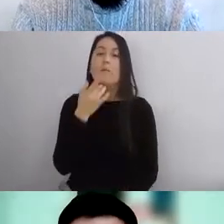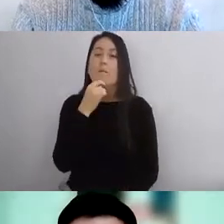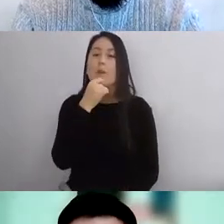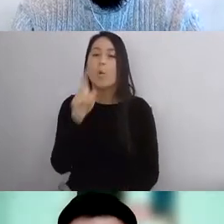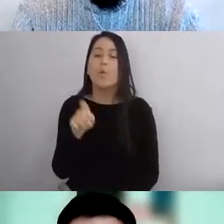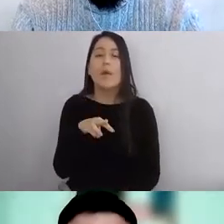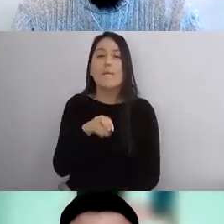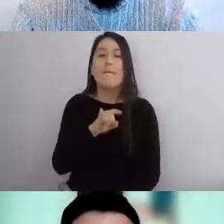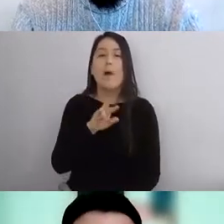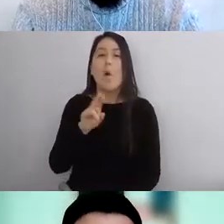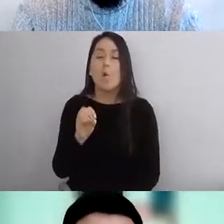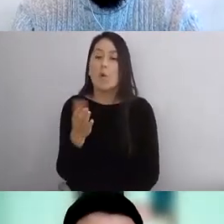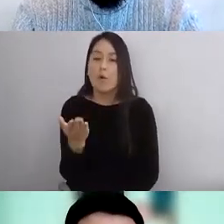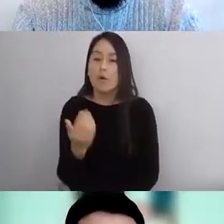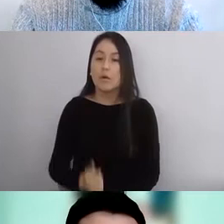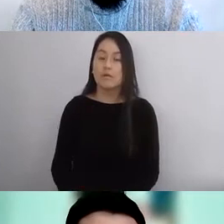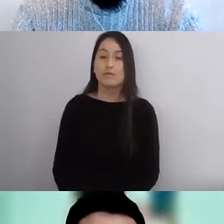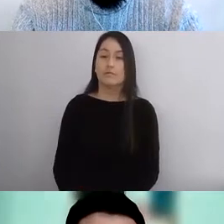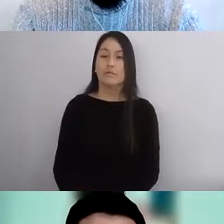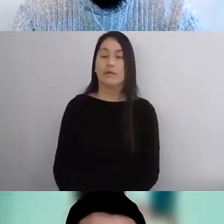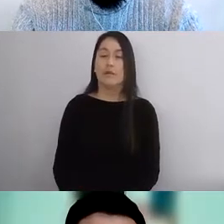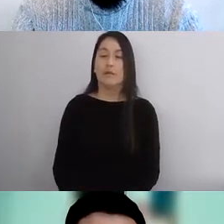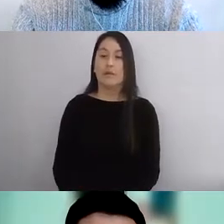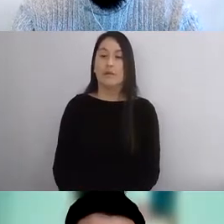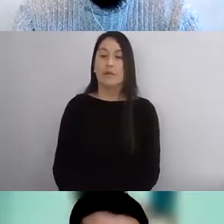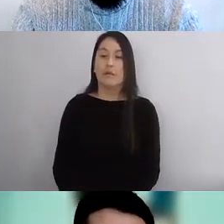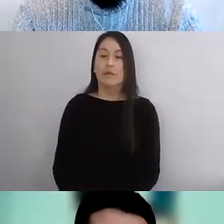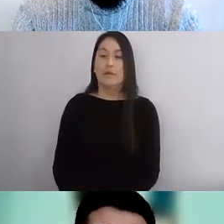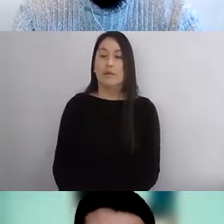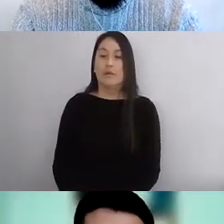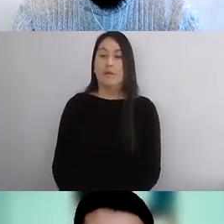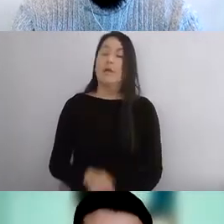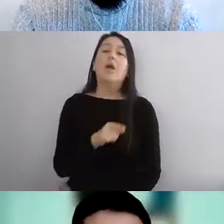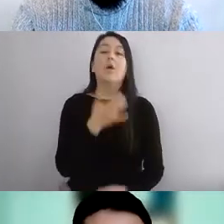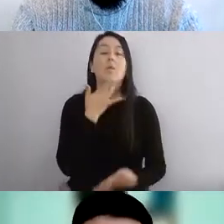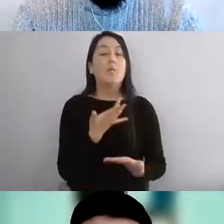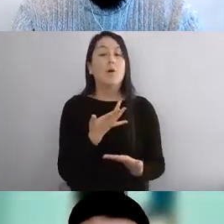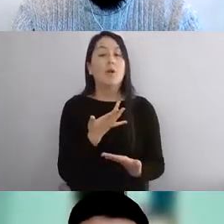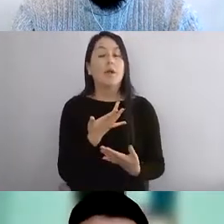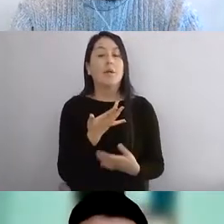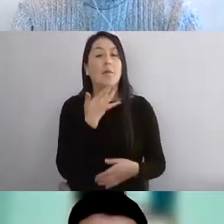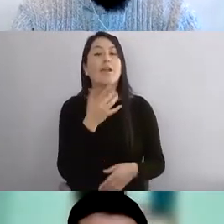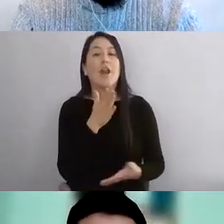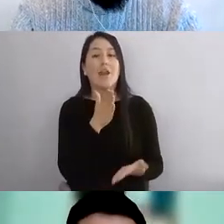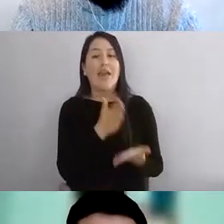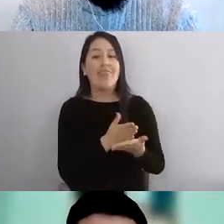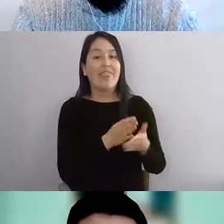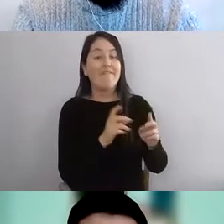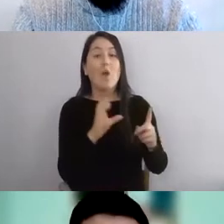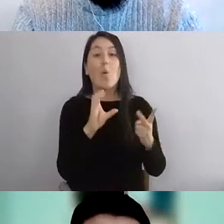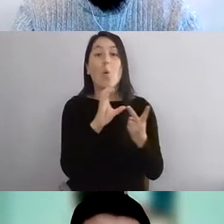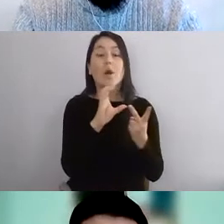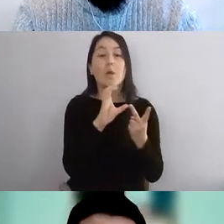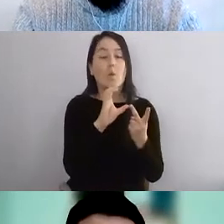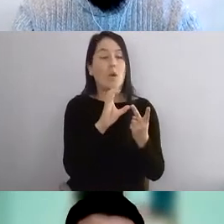Primero, porque se vincula mucho con lo que está descrito o debería estar descrito en el currículum, ¿verdad? Cuando uno ¿Ya?